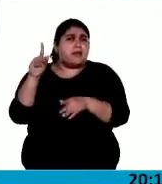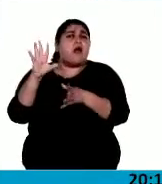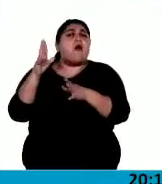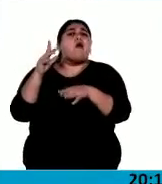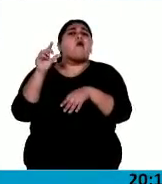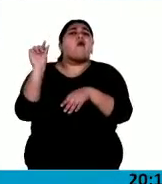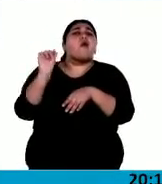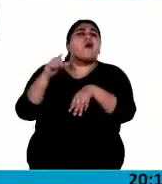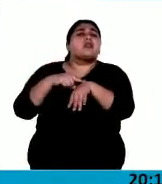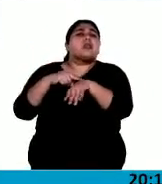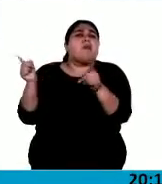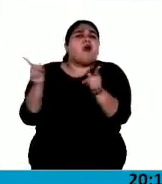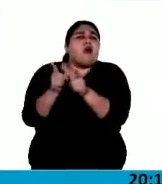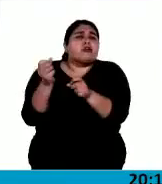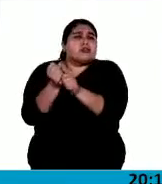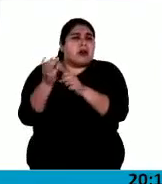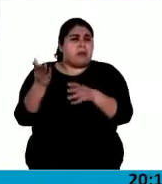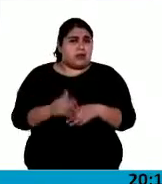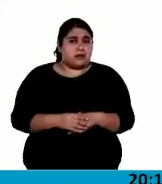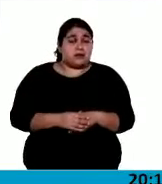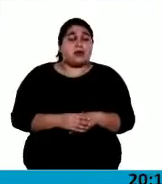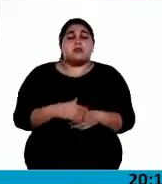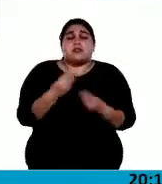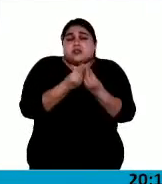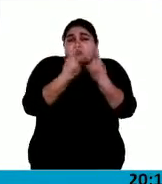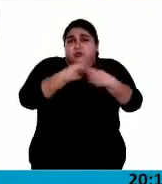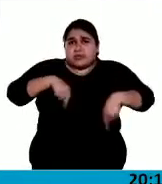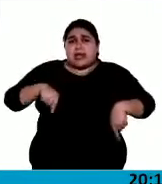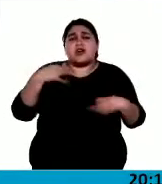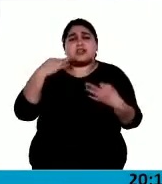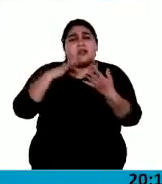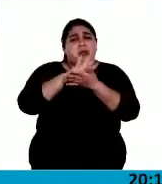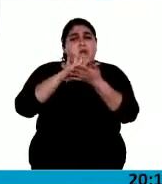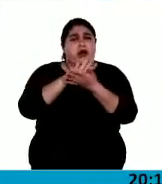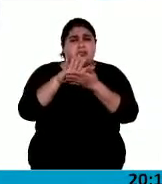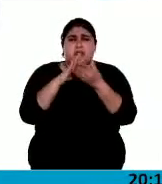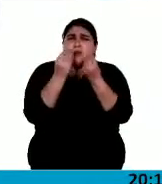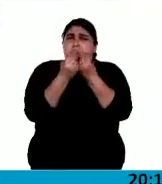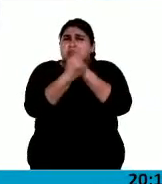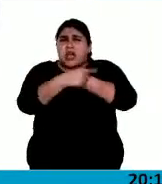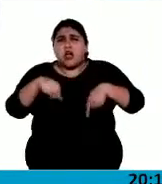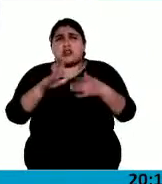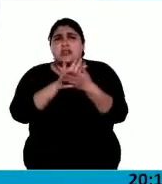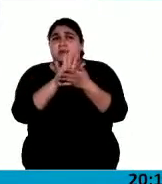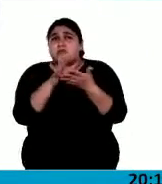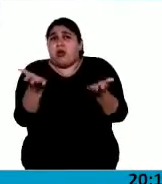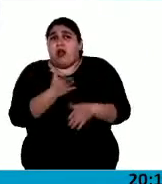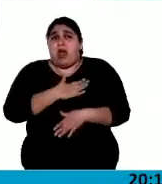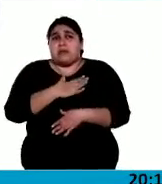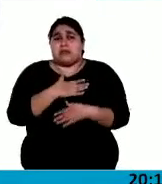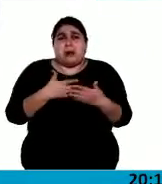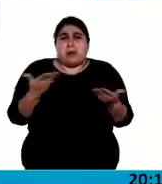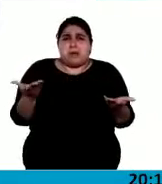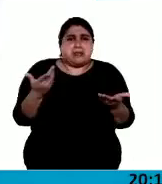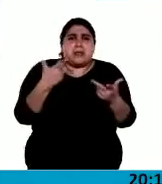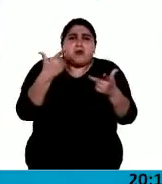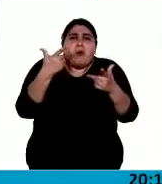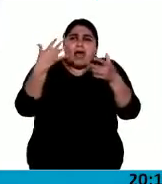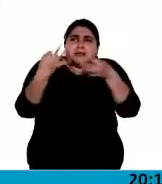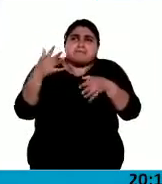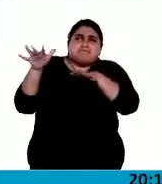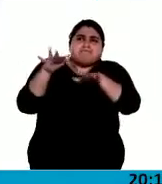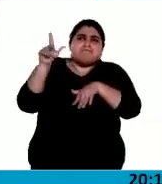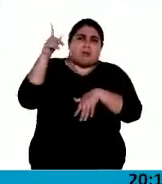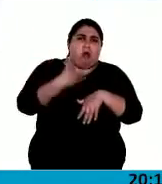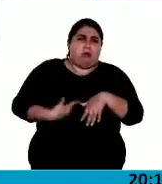por la pandemia. Entonces hay un montón de cosas que debemos resolver, presidente, montones de cosas, y lamentablemente no vemos una reacción por parte del